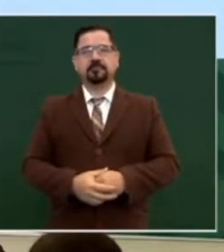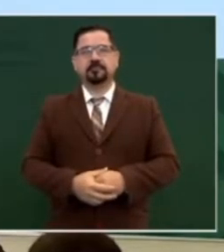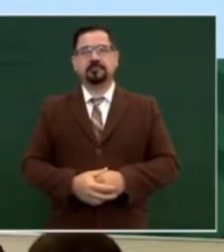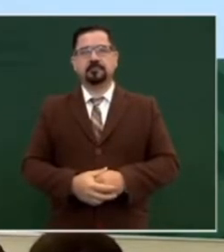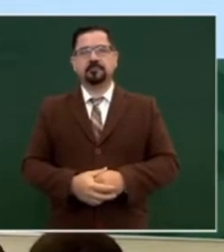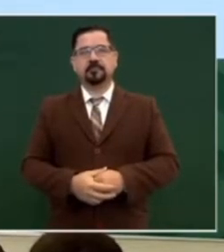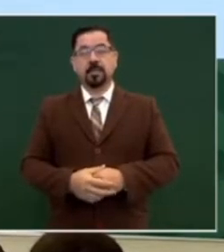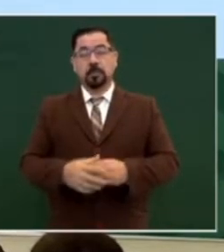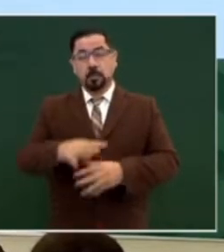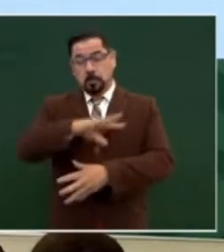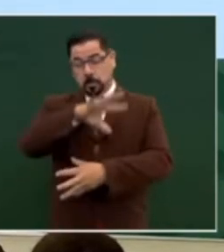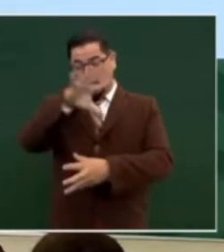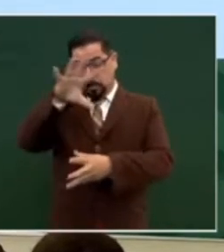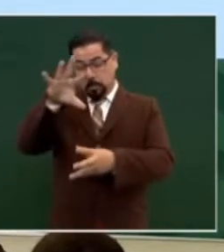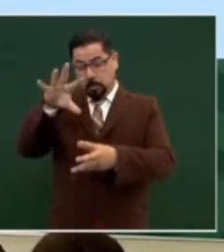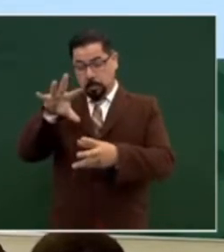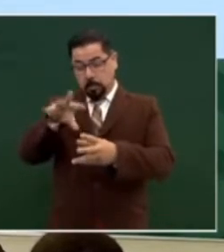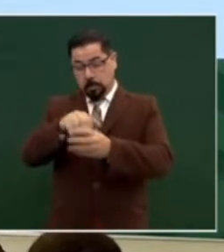en total